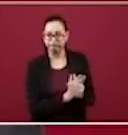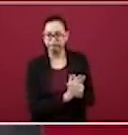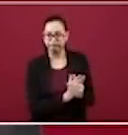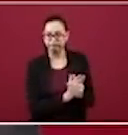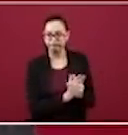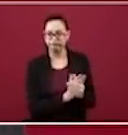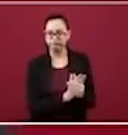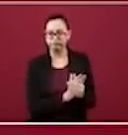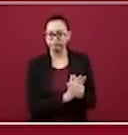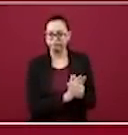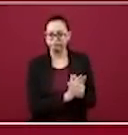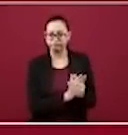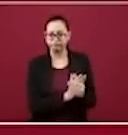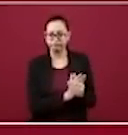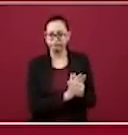la